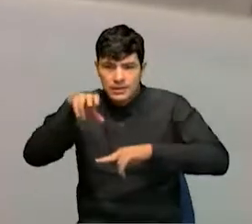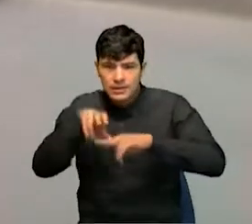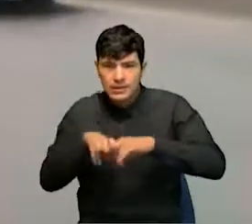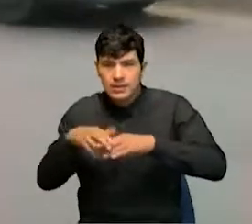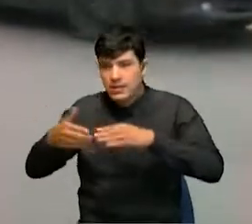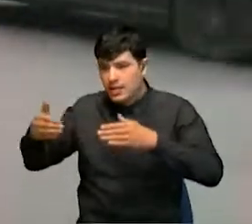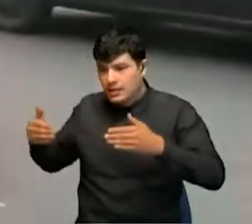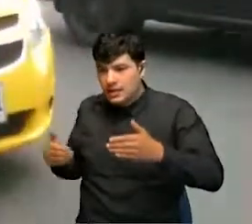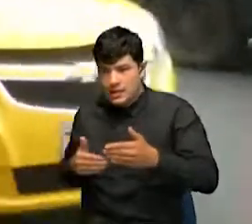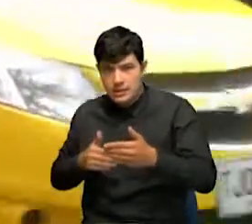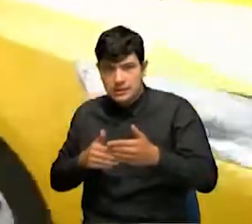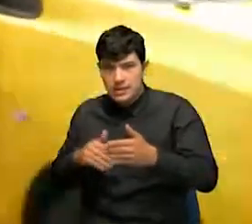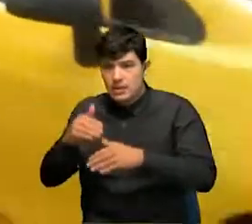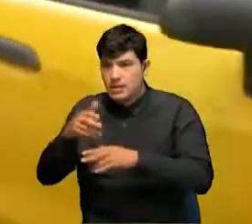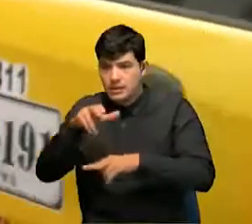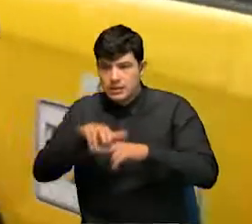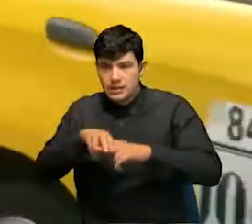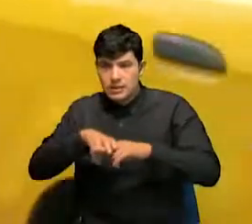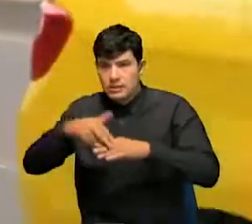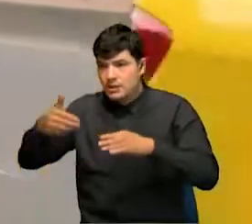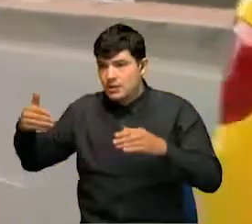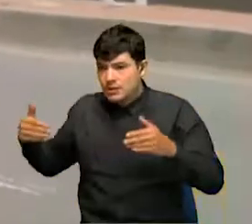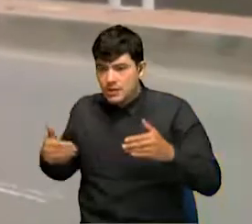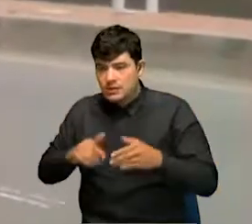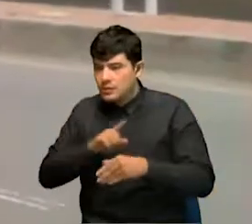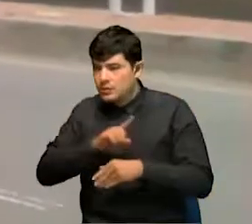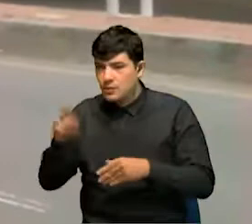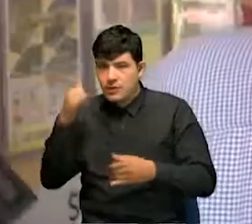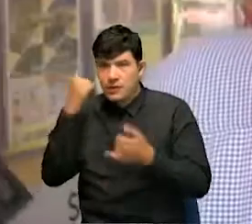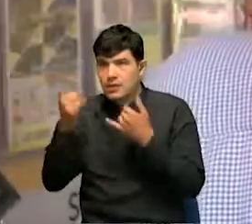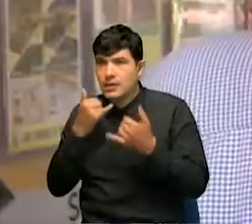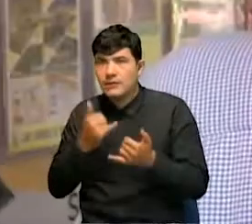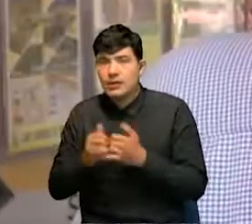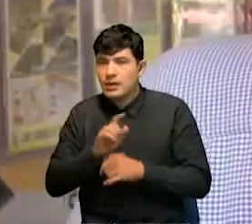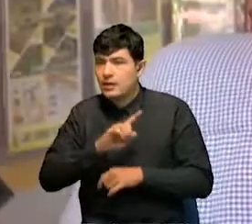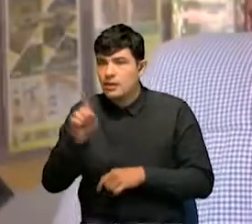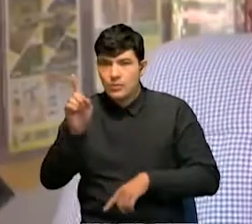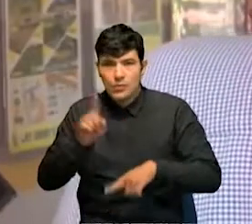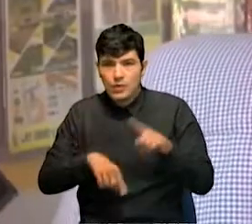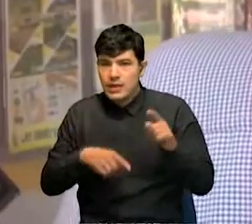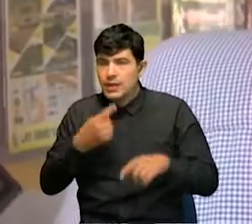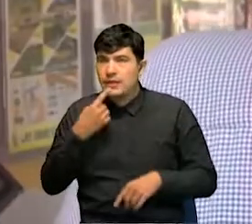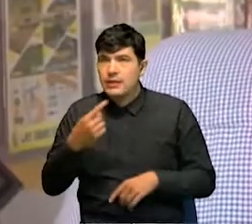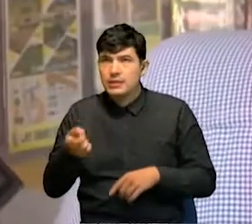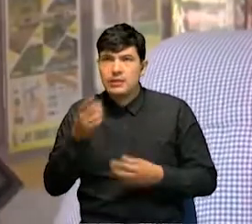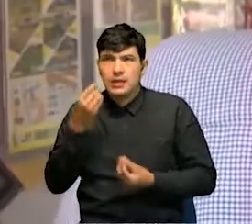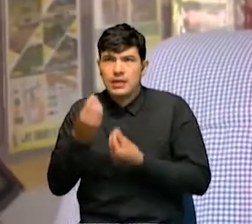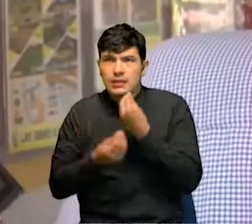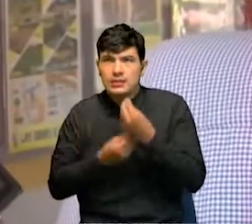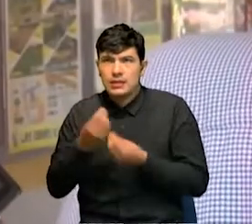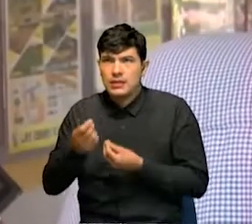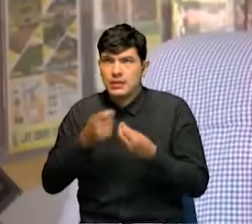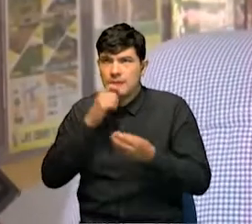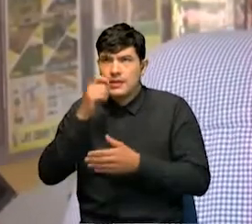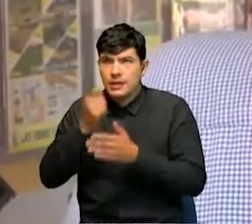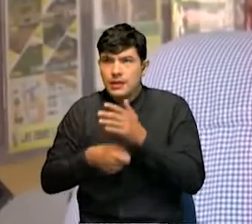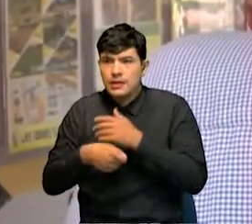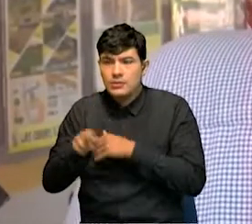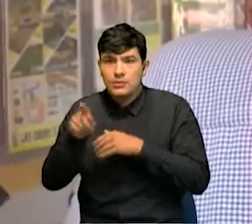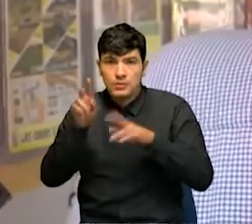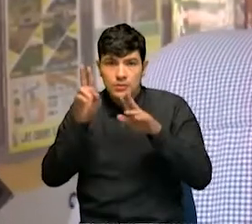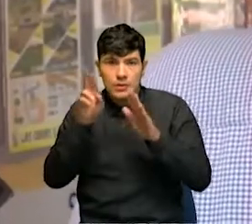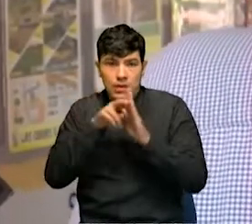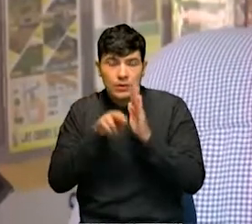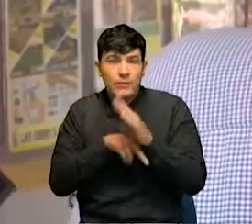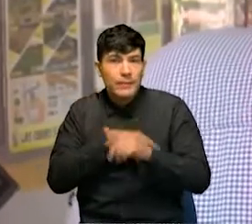el cinturón con el pueblo puesto atrás ya que no es posible hacer algún componente por esta medida pero el llamado